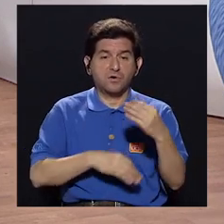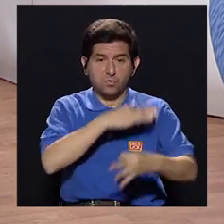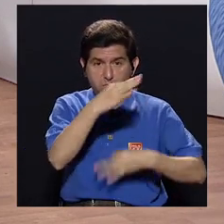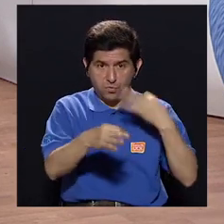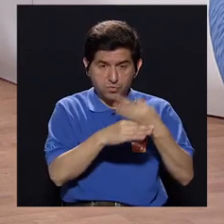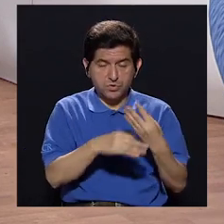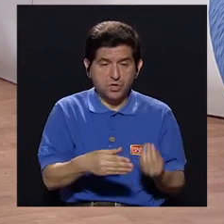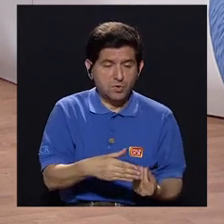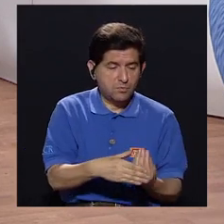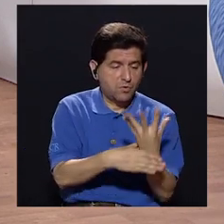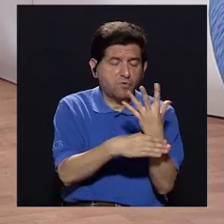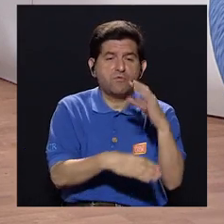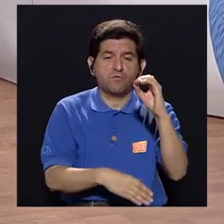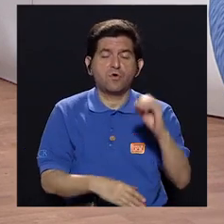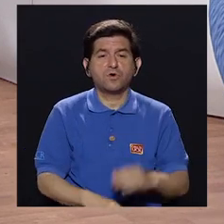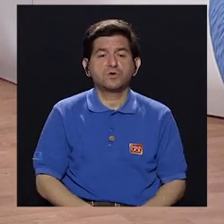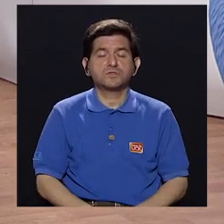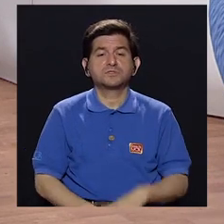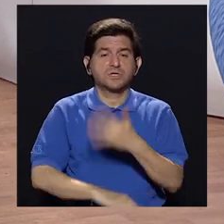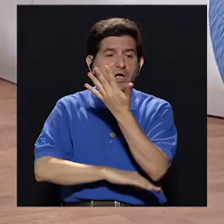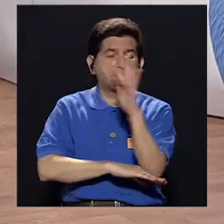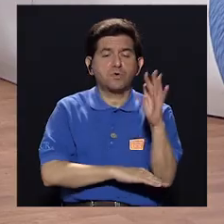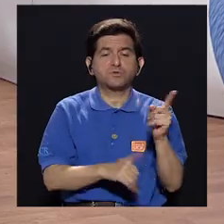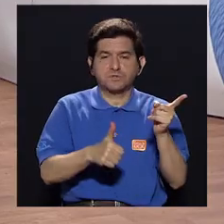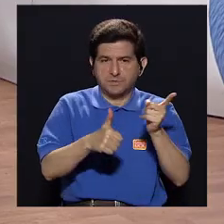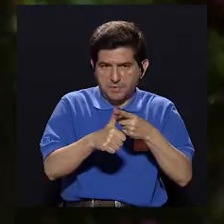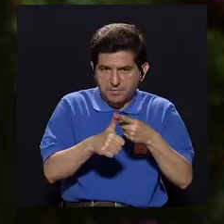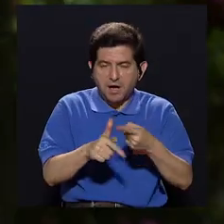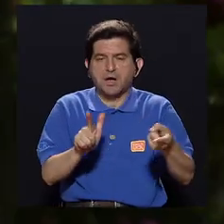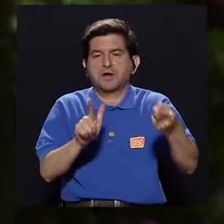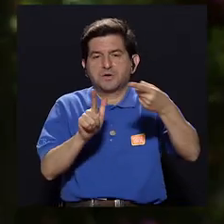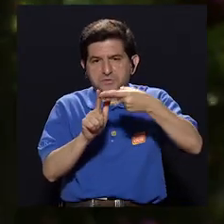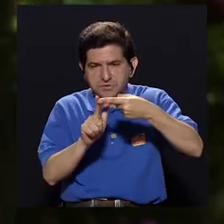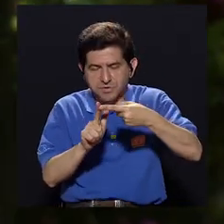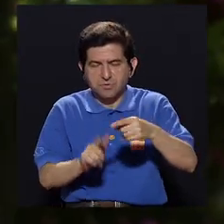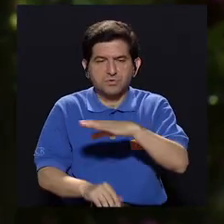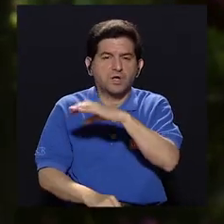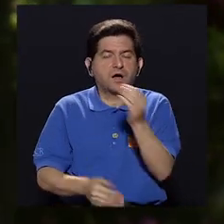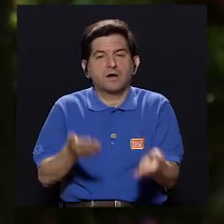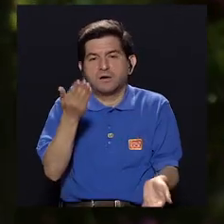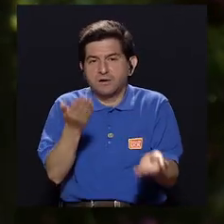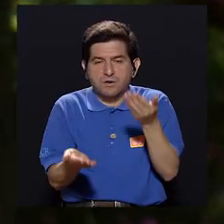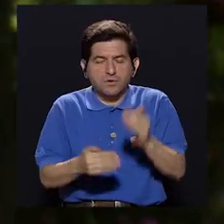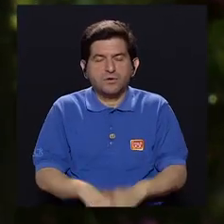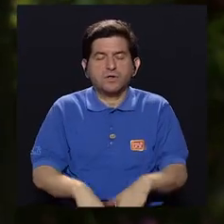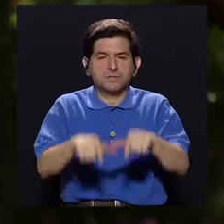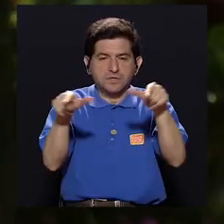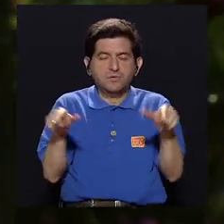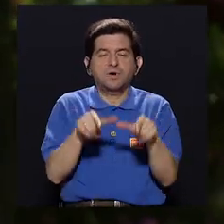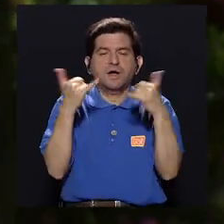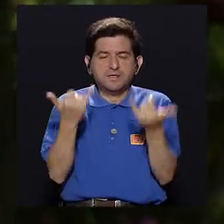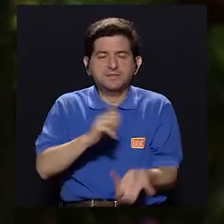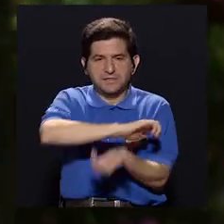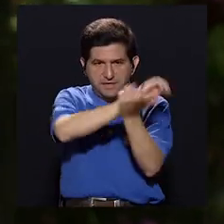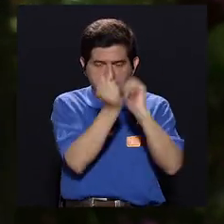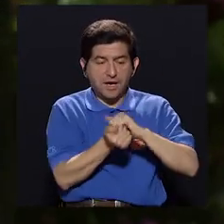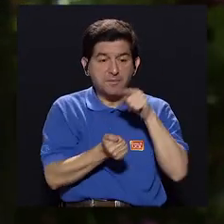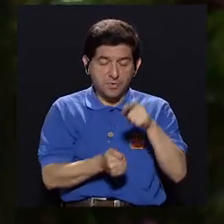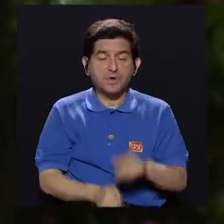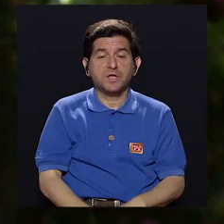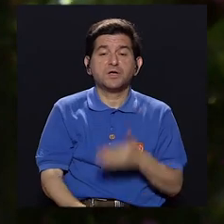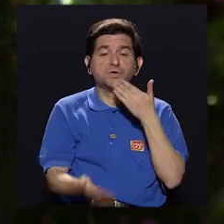de de los bosques primarios ciertas orquídeas son de bosques secundarios ciertas orquillas son de zonas alteradas entonces son un buen